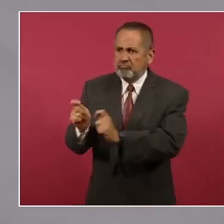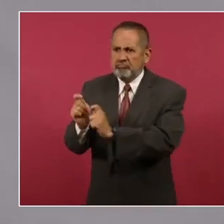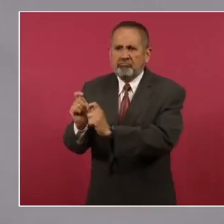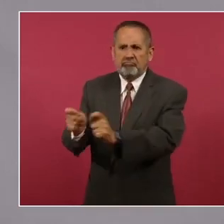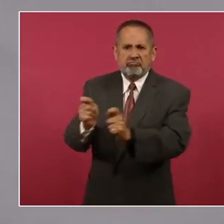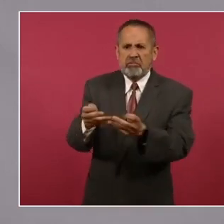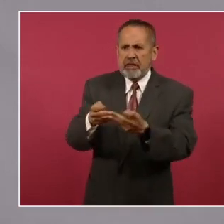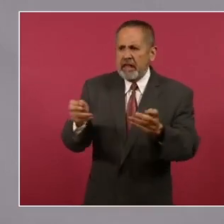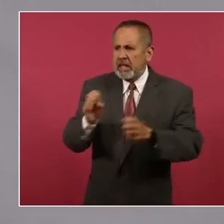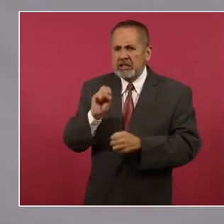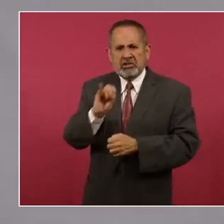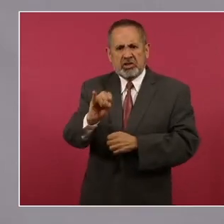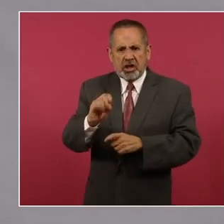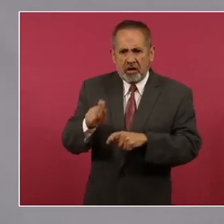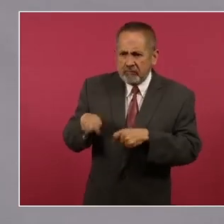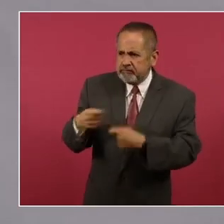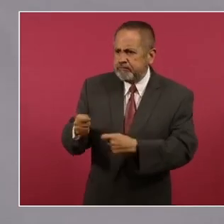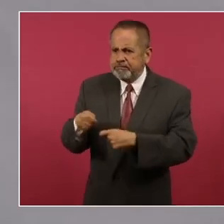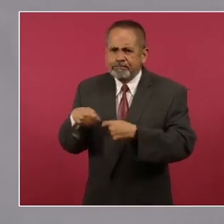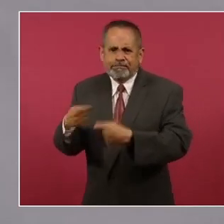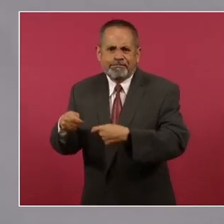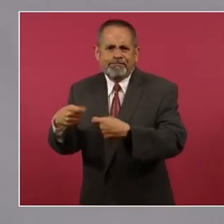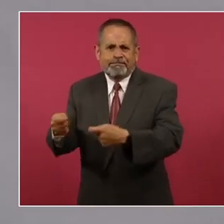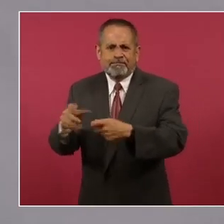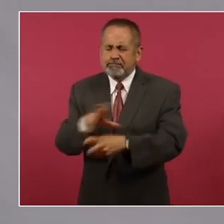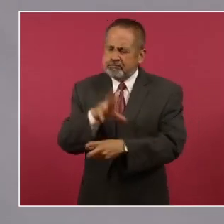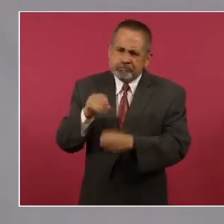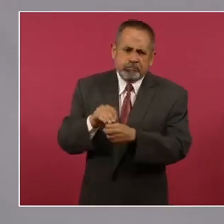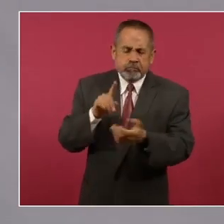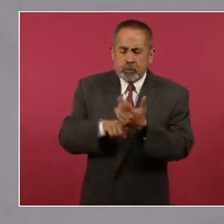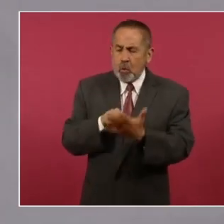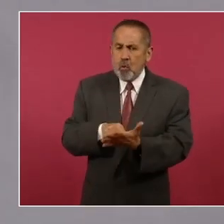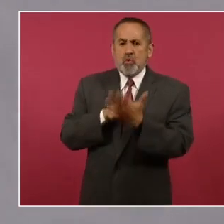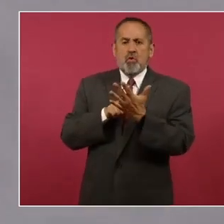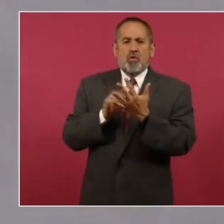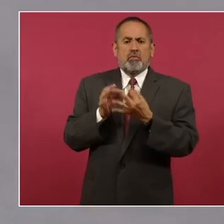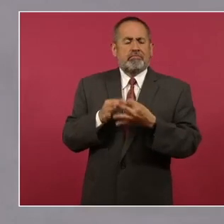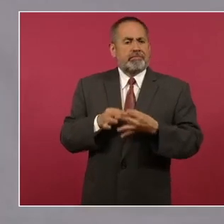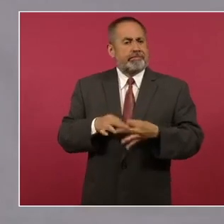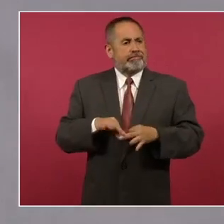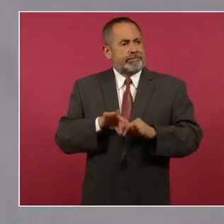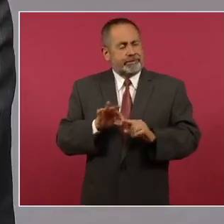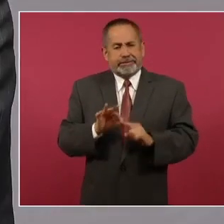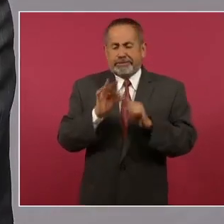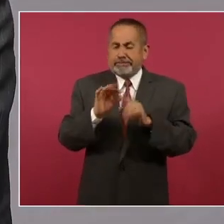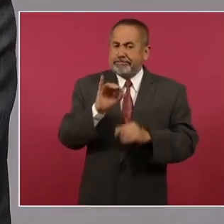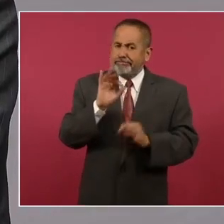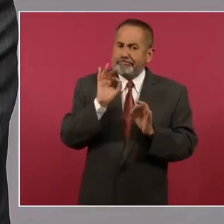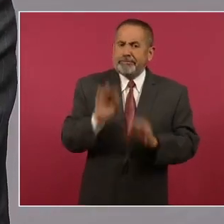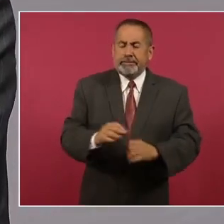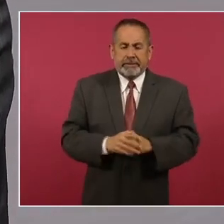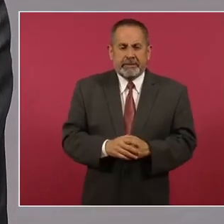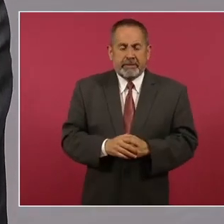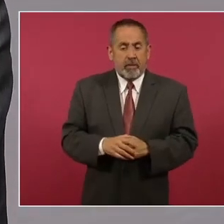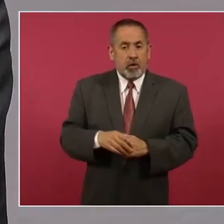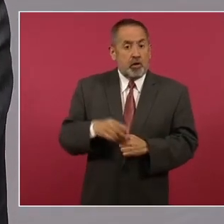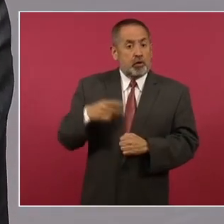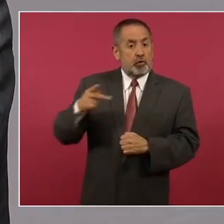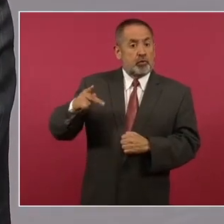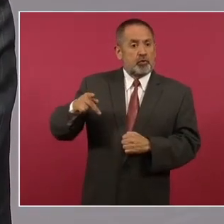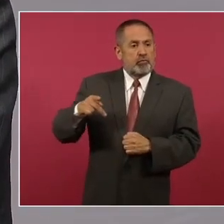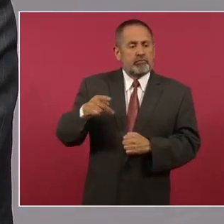cardenista puede medirse con un relevante dato. En los primeros 3